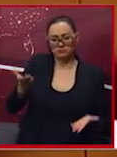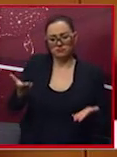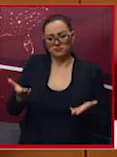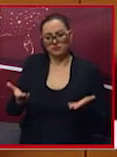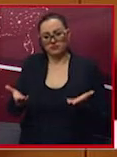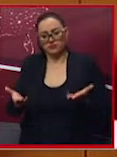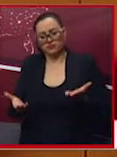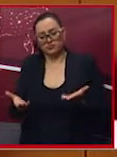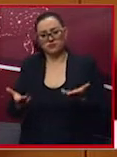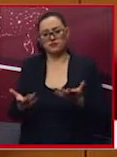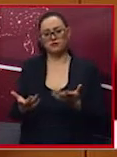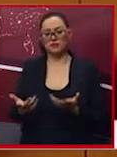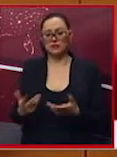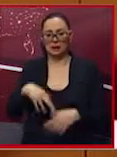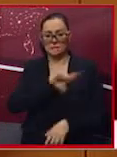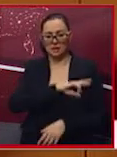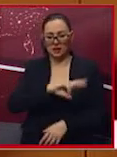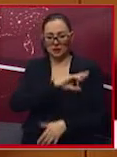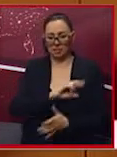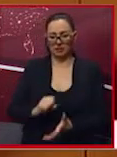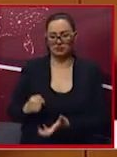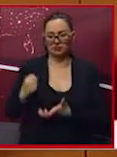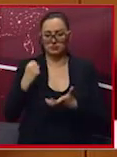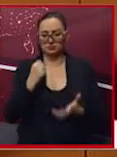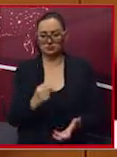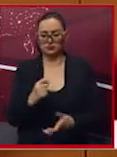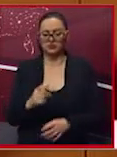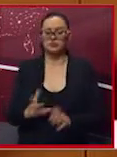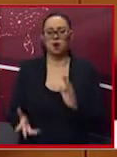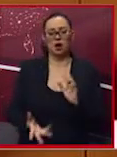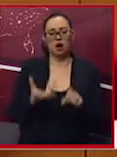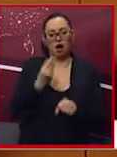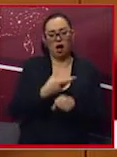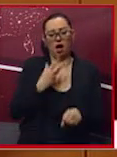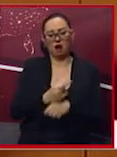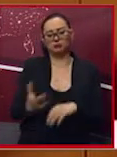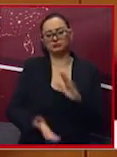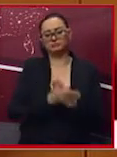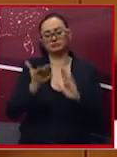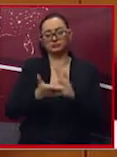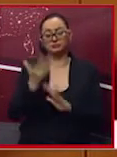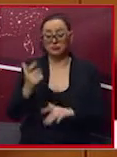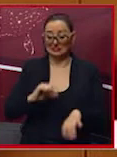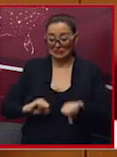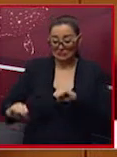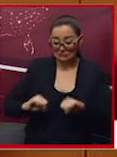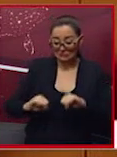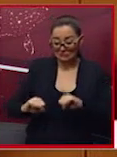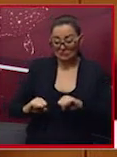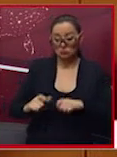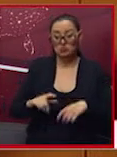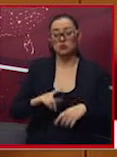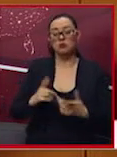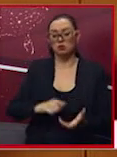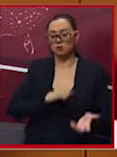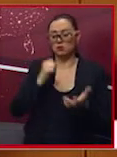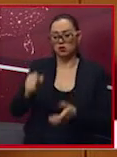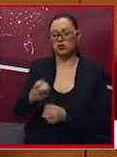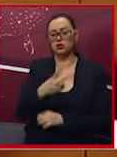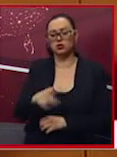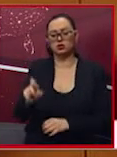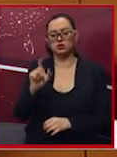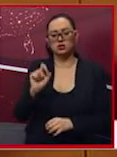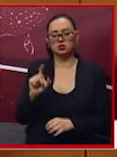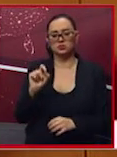un incremento en la inversión privada. Sobre las acciones de reconstrucción tras los sismos, dijo que se han entregado